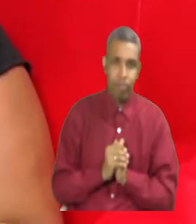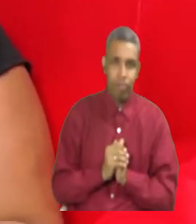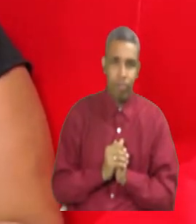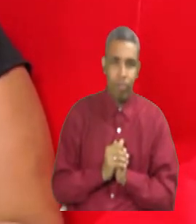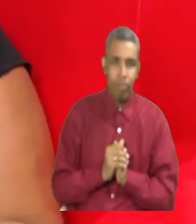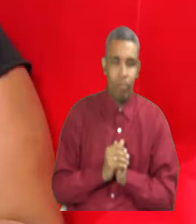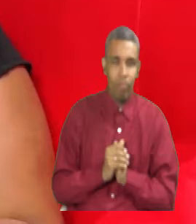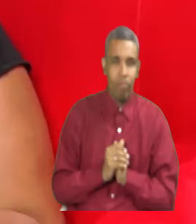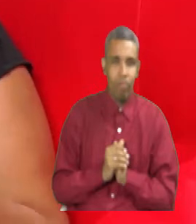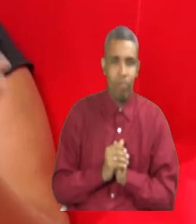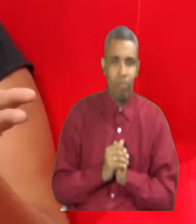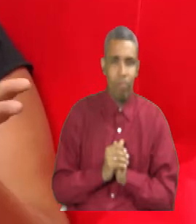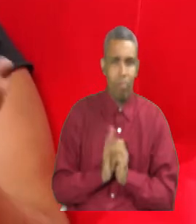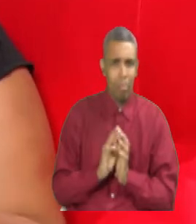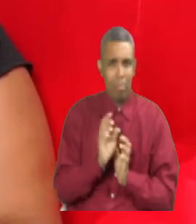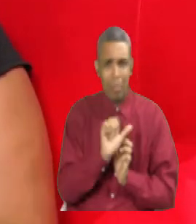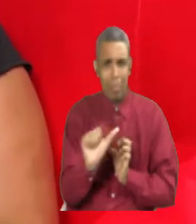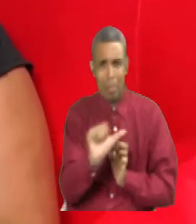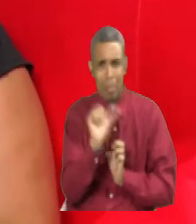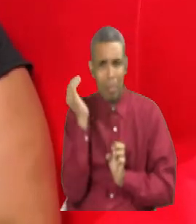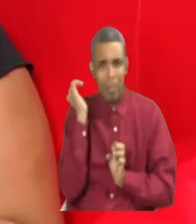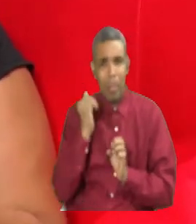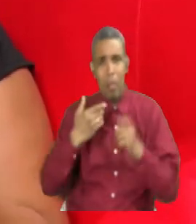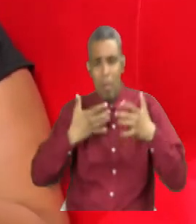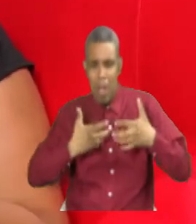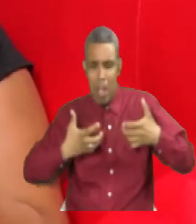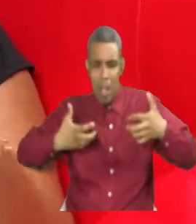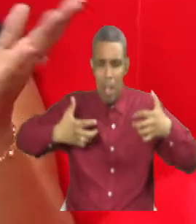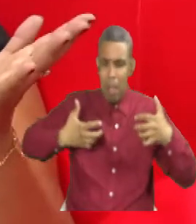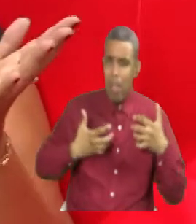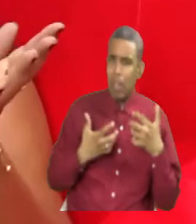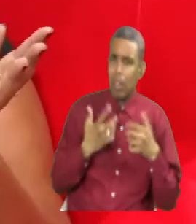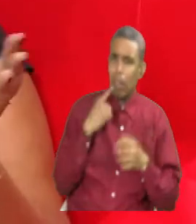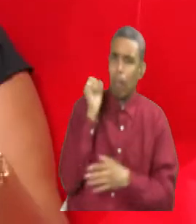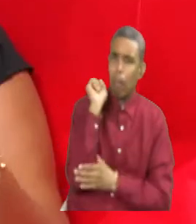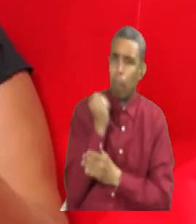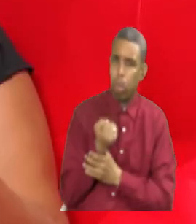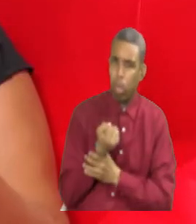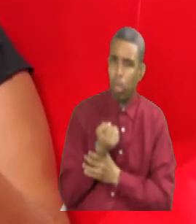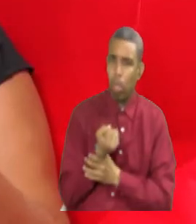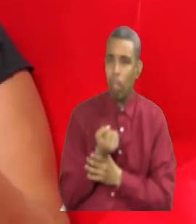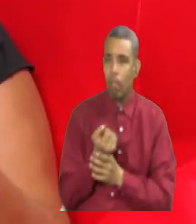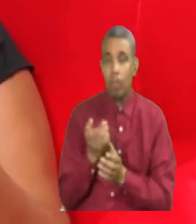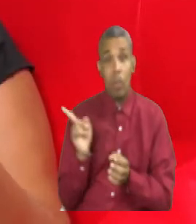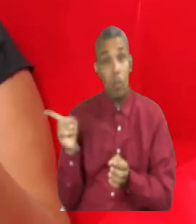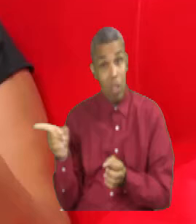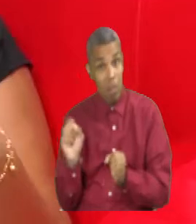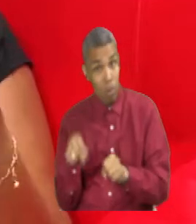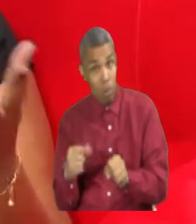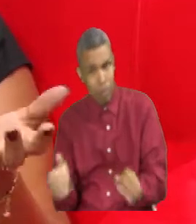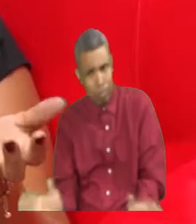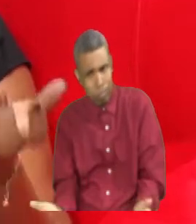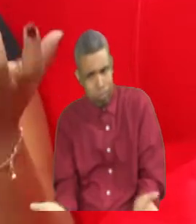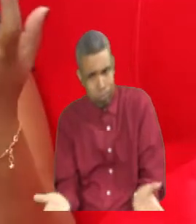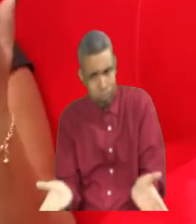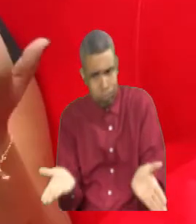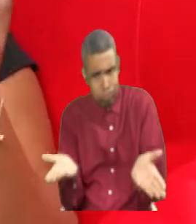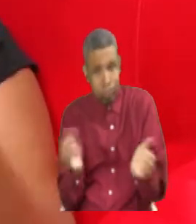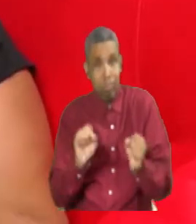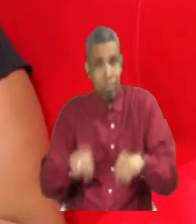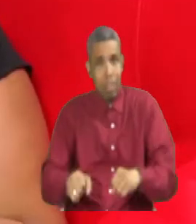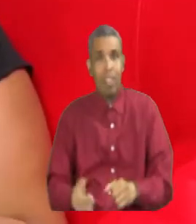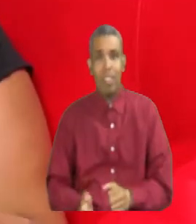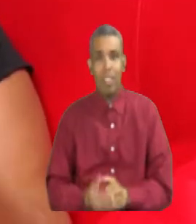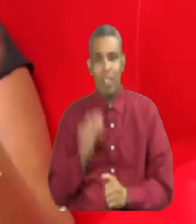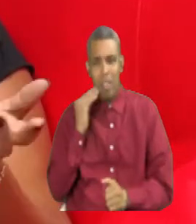idea es poder suplirlo, poder llegar a todas las personas, poder que las mujeres se